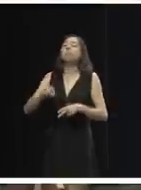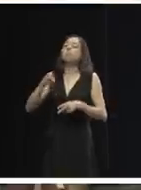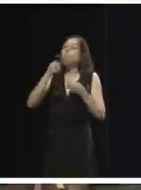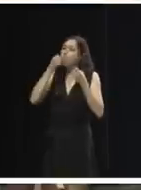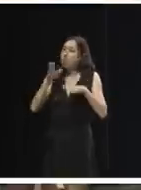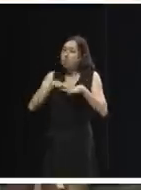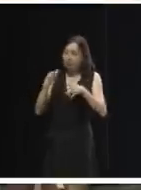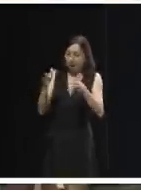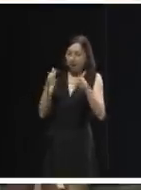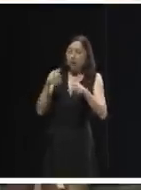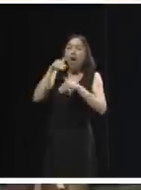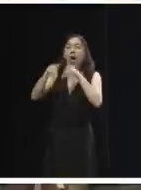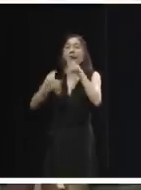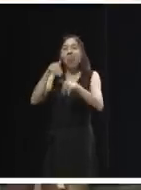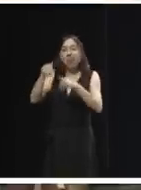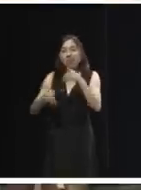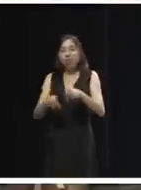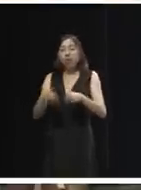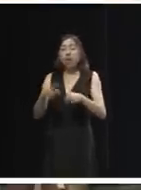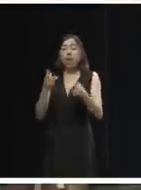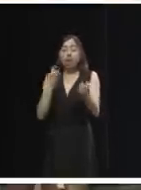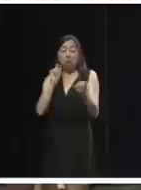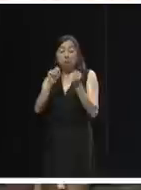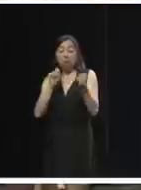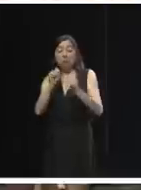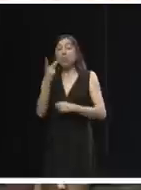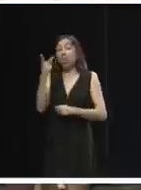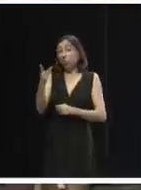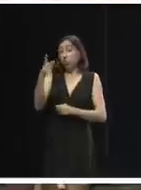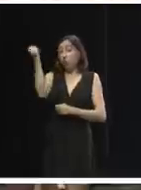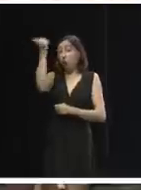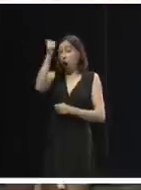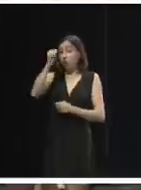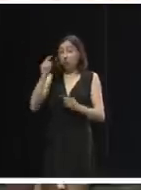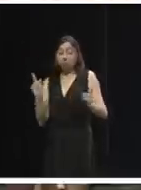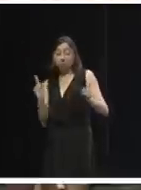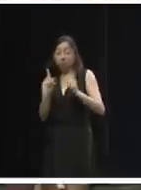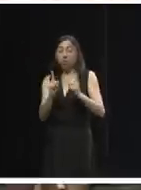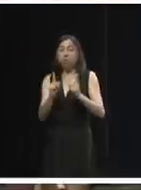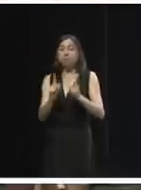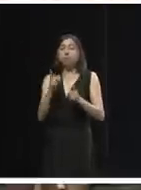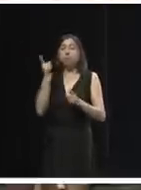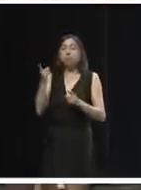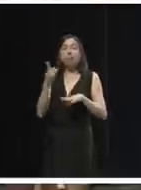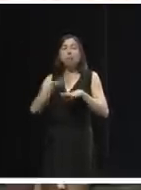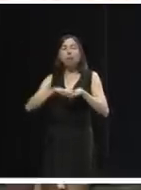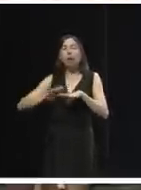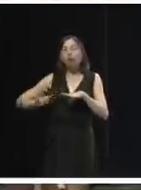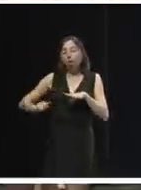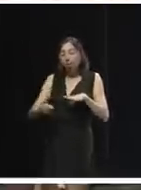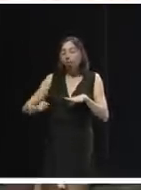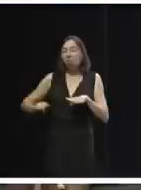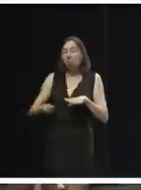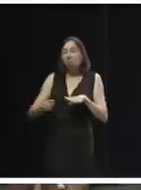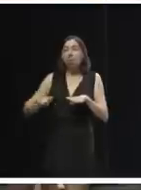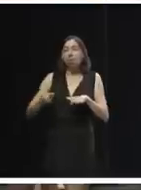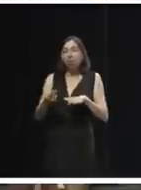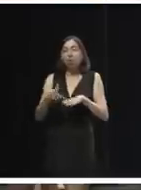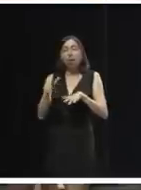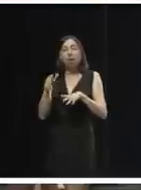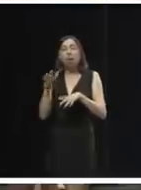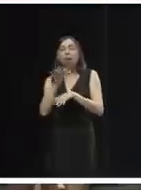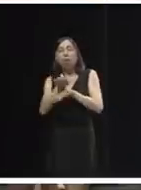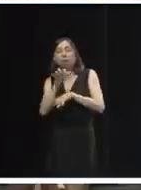Los debates a dos, entre dos hombres, convertidos en zascas entre ellos, van a